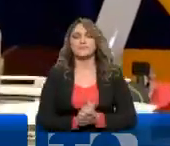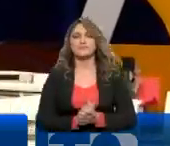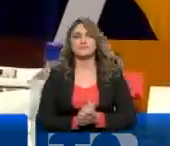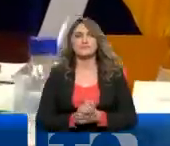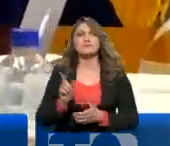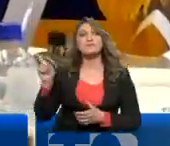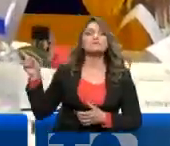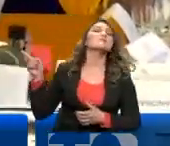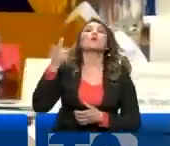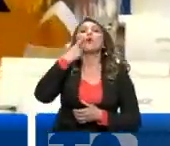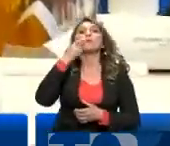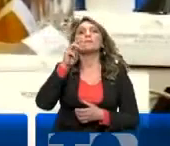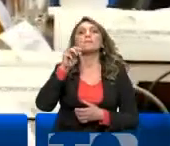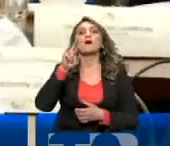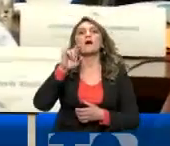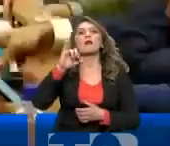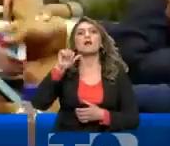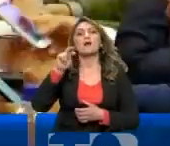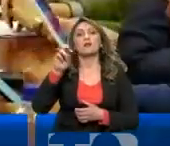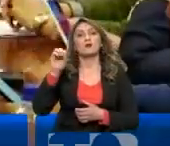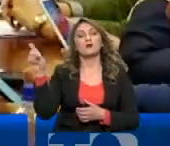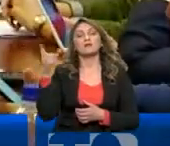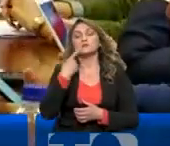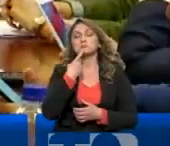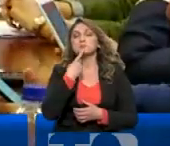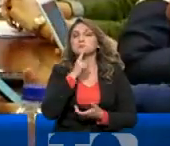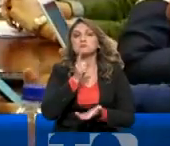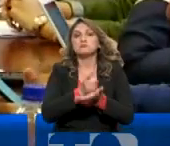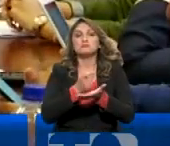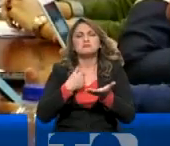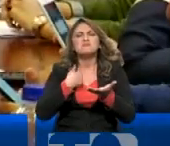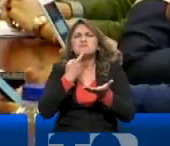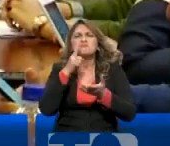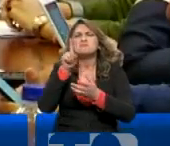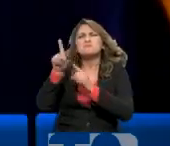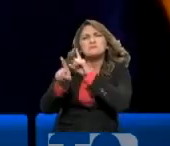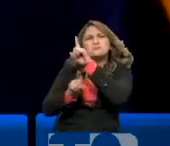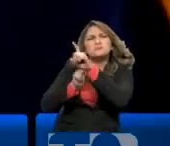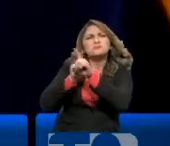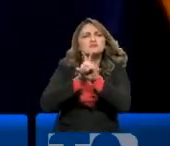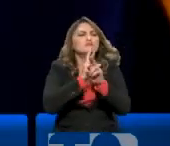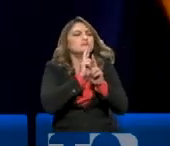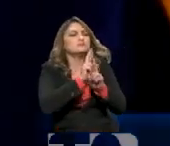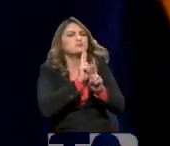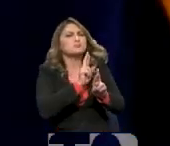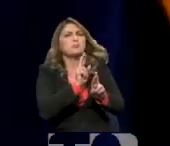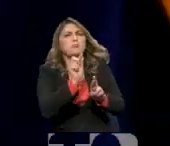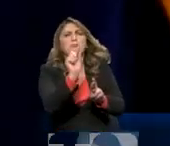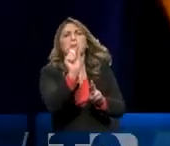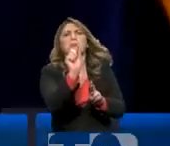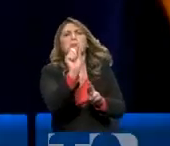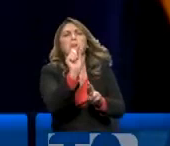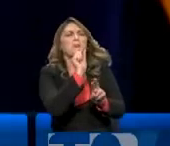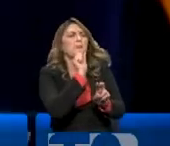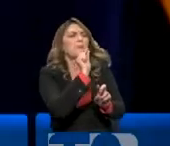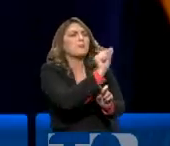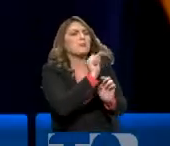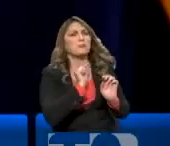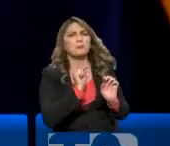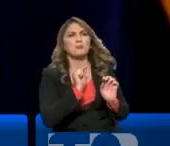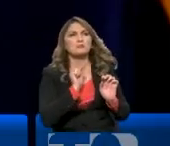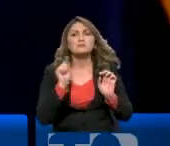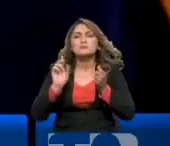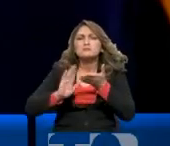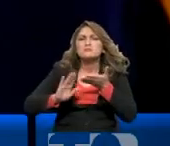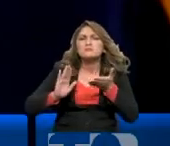Zambrano. La intervención más corta. Apenas respondió un par de preguntas. No ha habido aporte alguno.